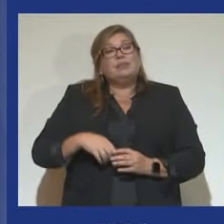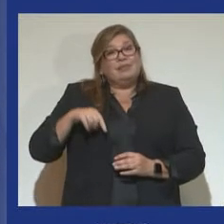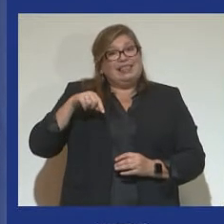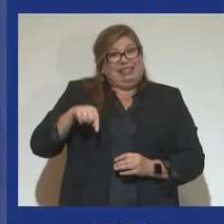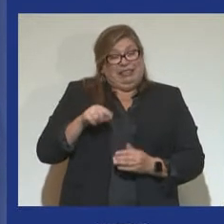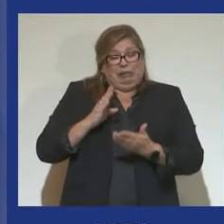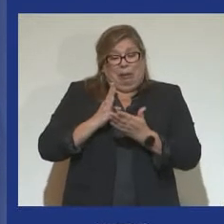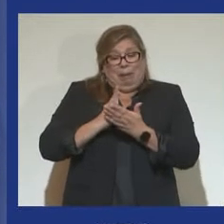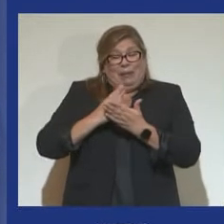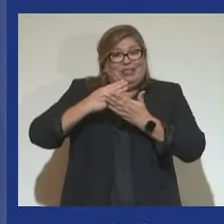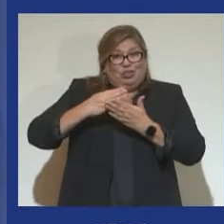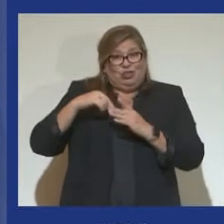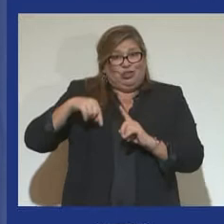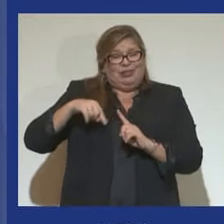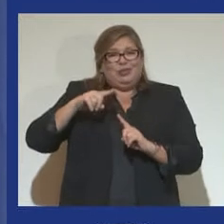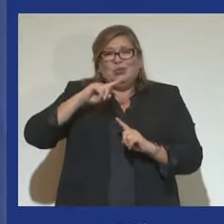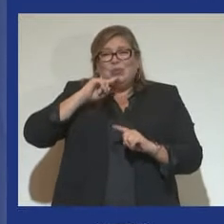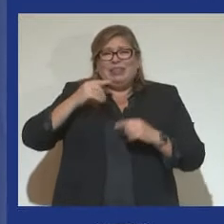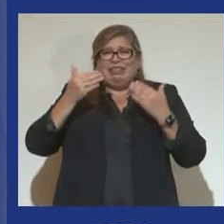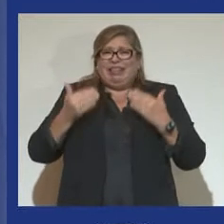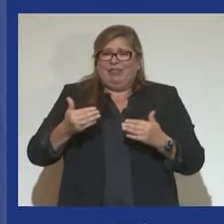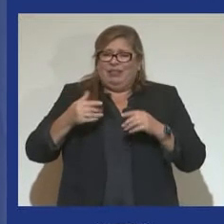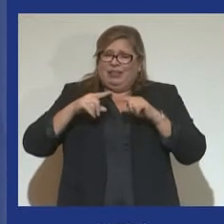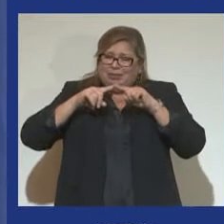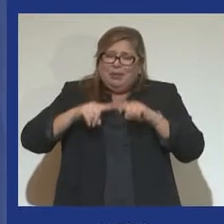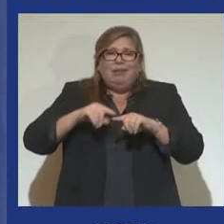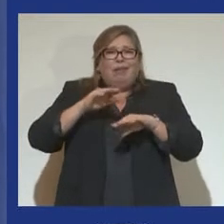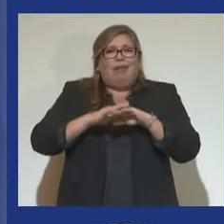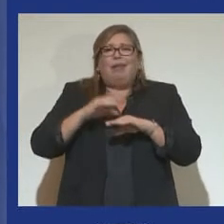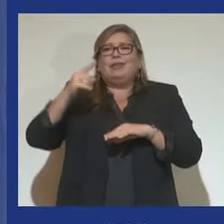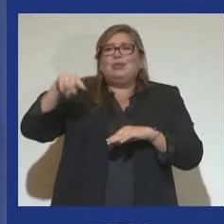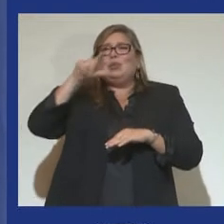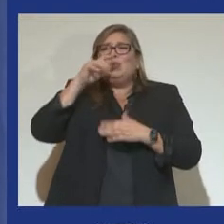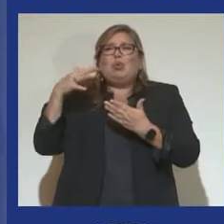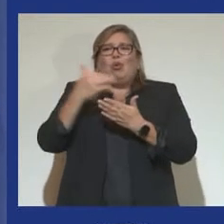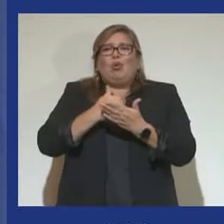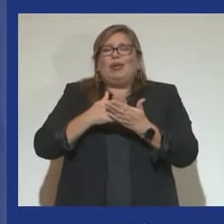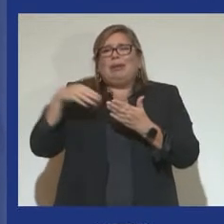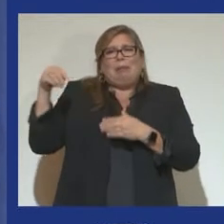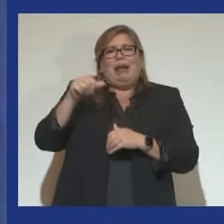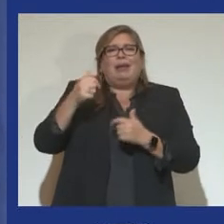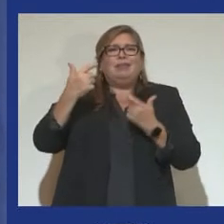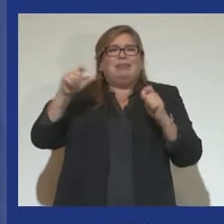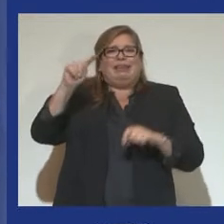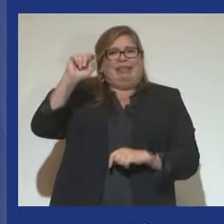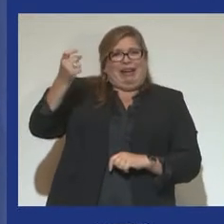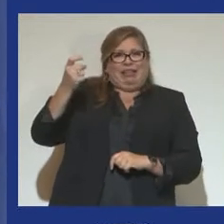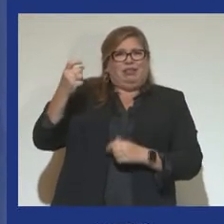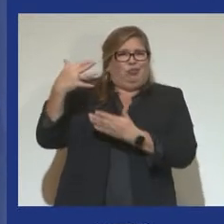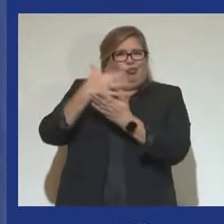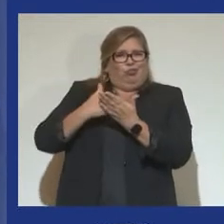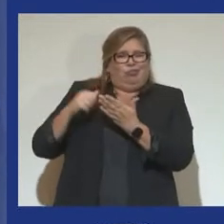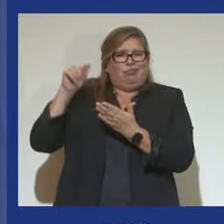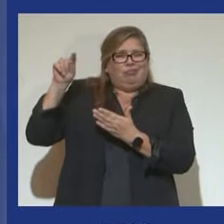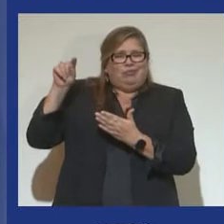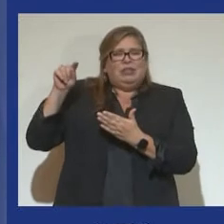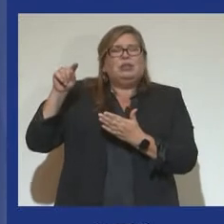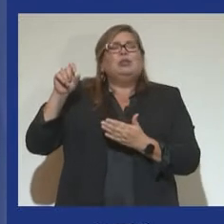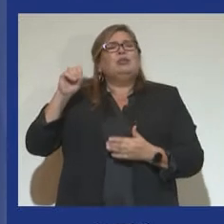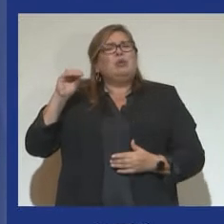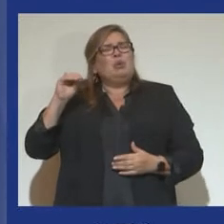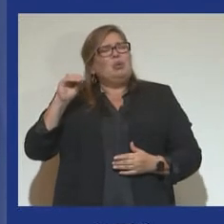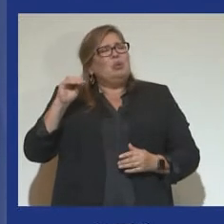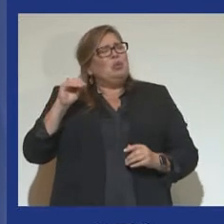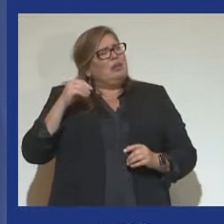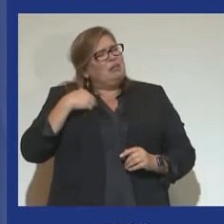presupuestos depende de ingresos de contribuyentes mayores como está bien percatado a usted que hace usted o qué piensa